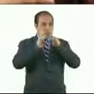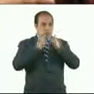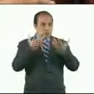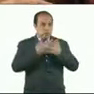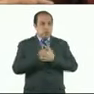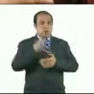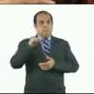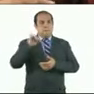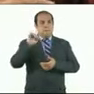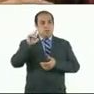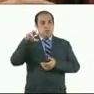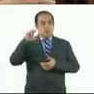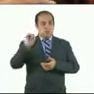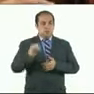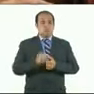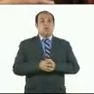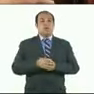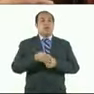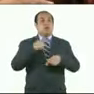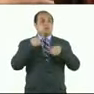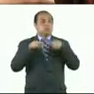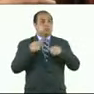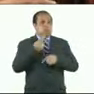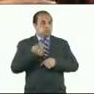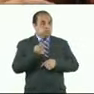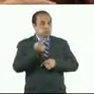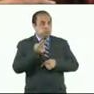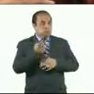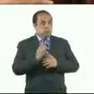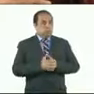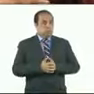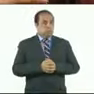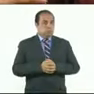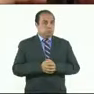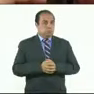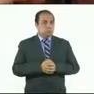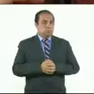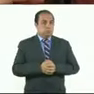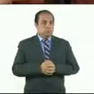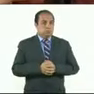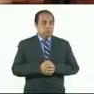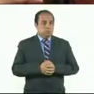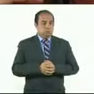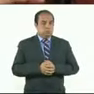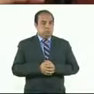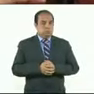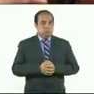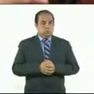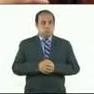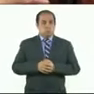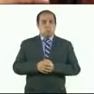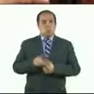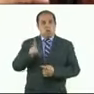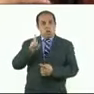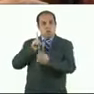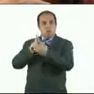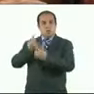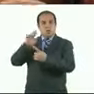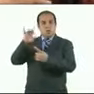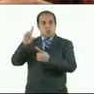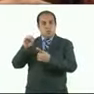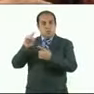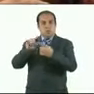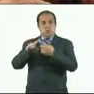en Milenio, donde usted comentaba que, pues, que se ha visto a Ricardo Monreal, a Marcelo